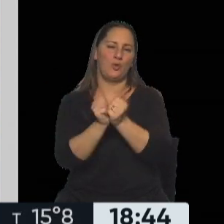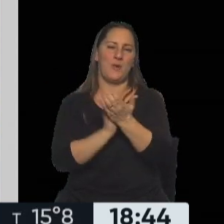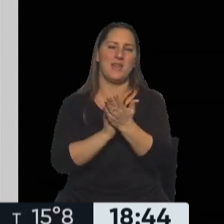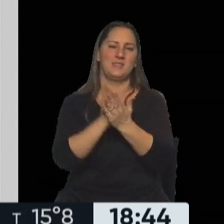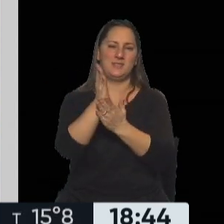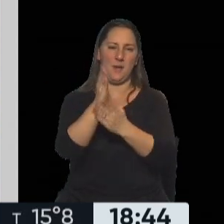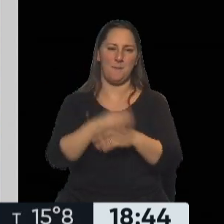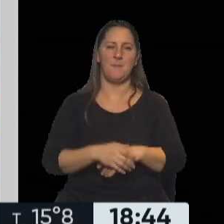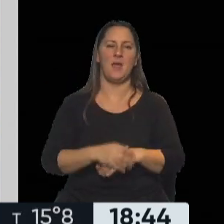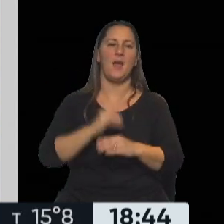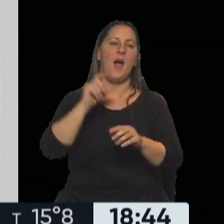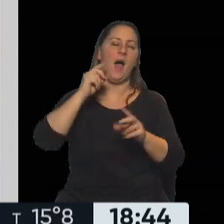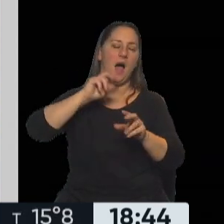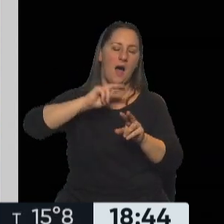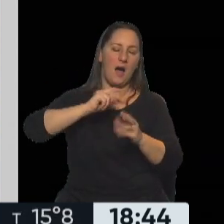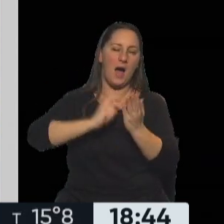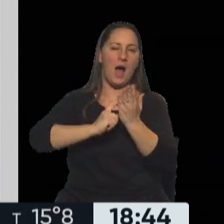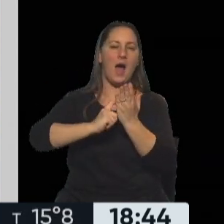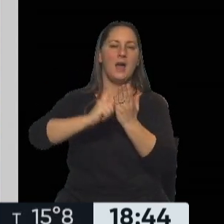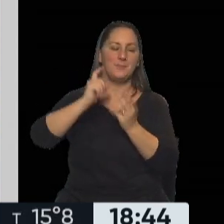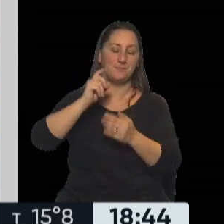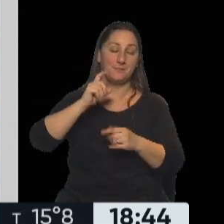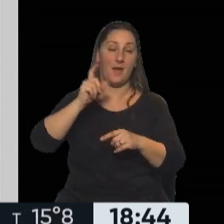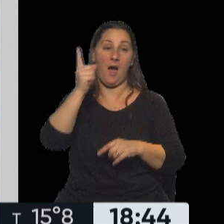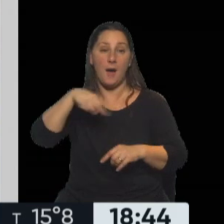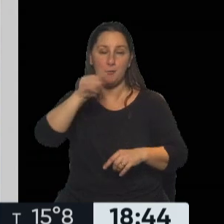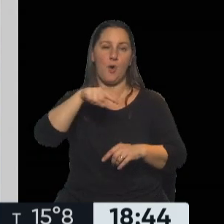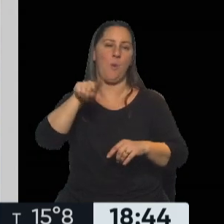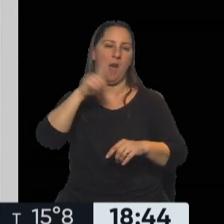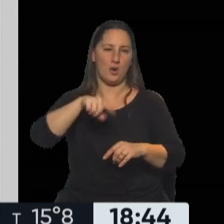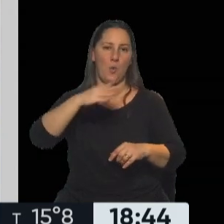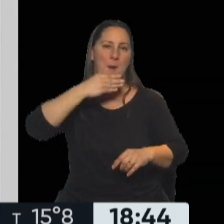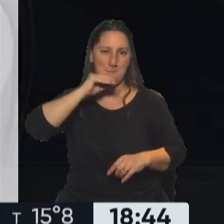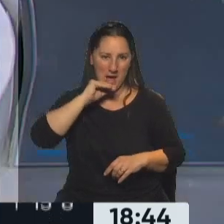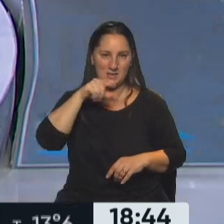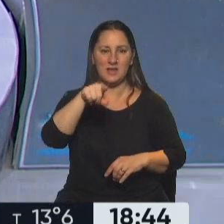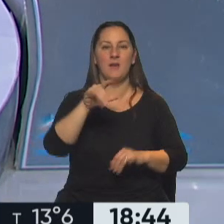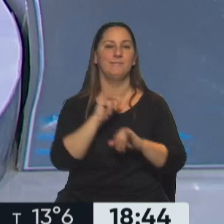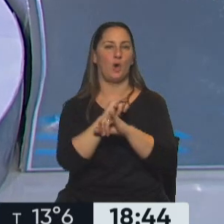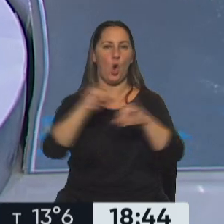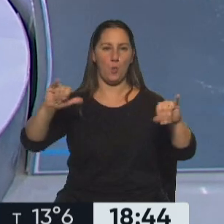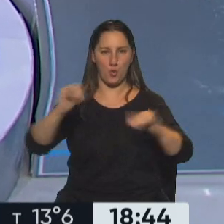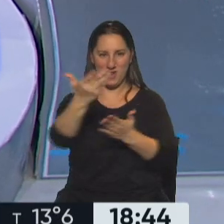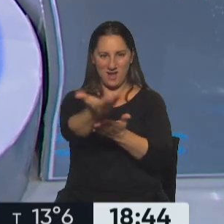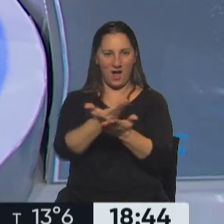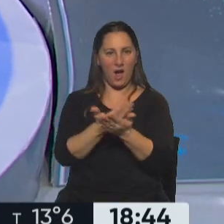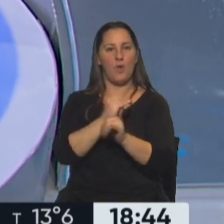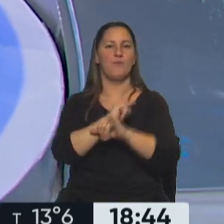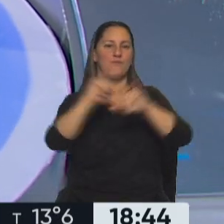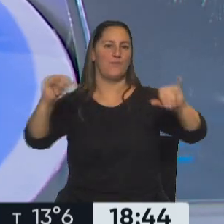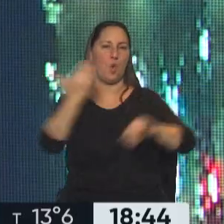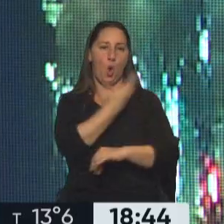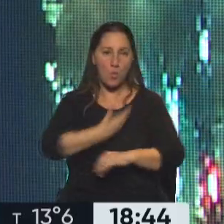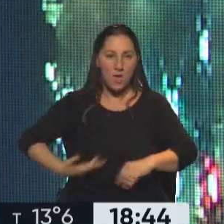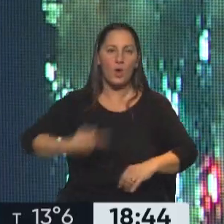@Frente Renovador, @Sergio Massa, y obviamente esto tiene que ver con el comunicado que hace algunos minutos emitió el gobierno,